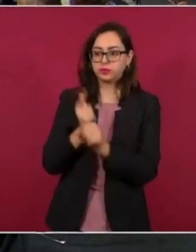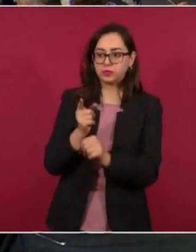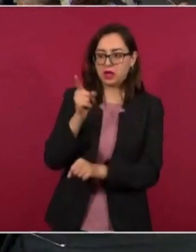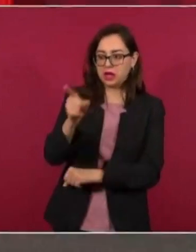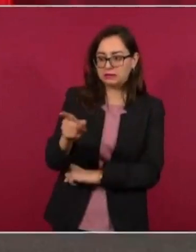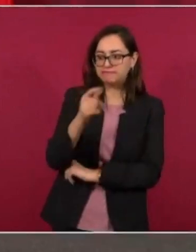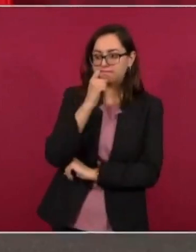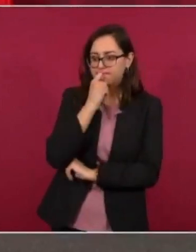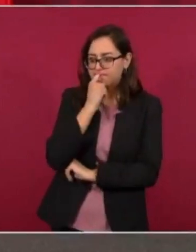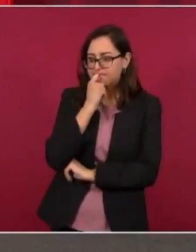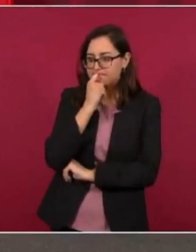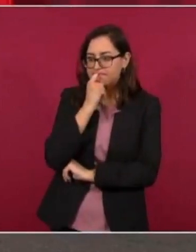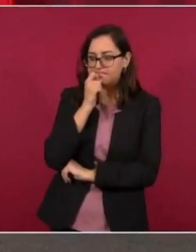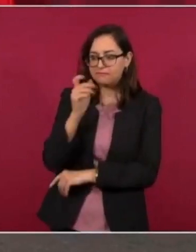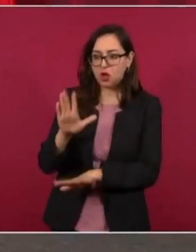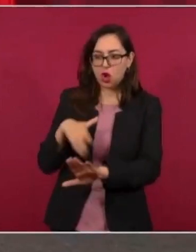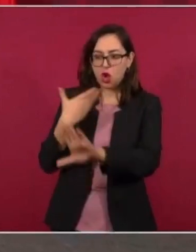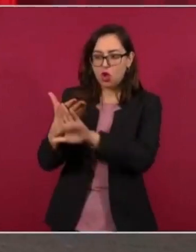de lavado de dinero,